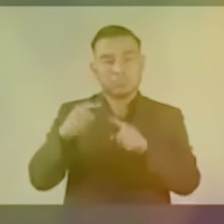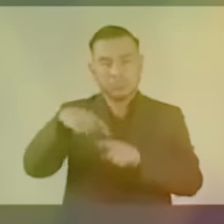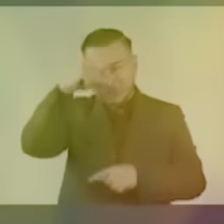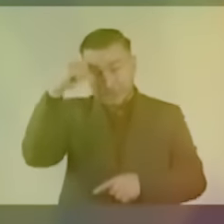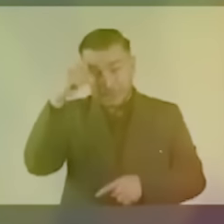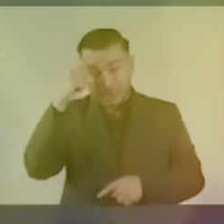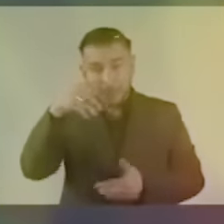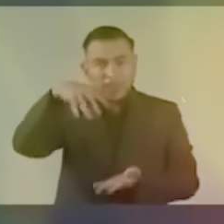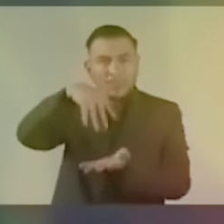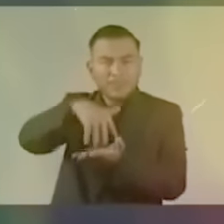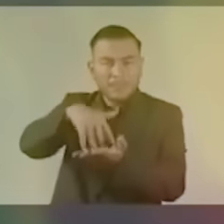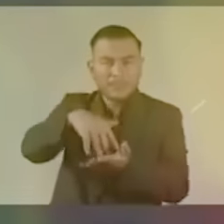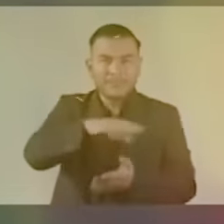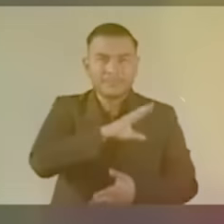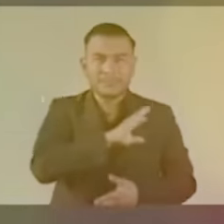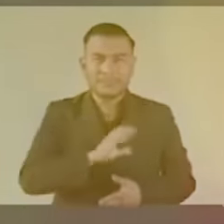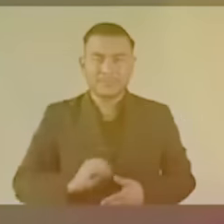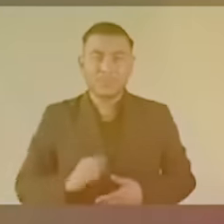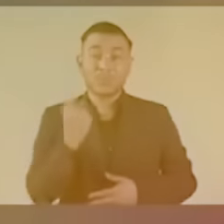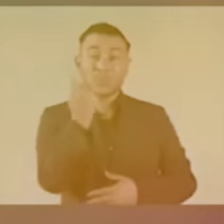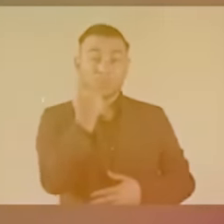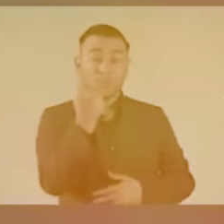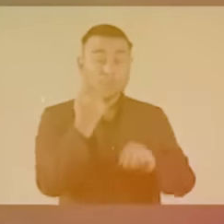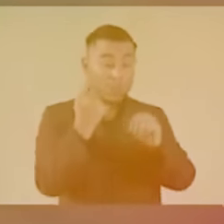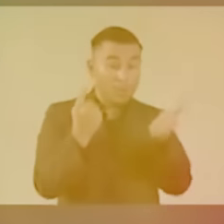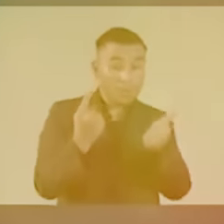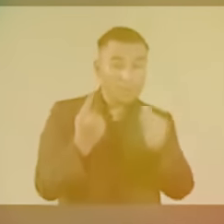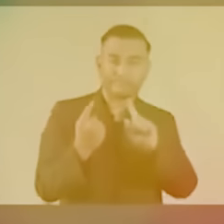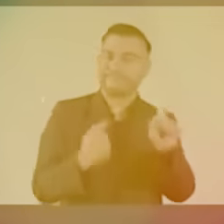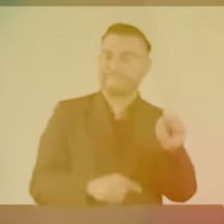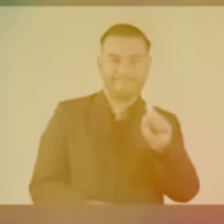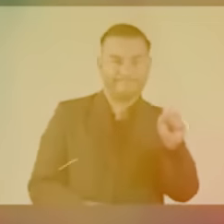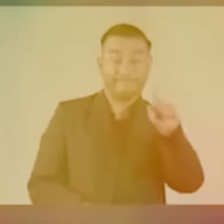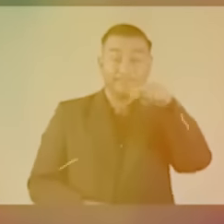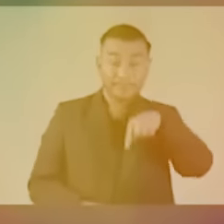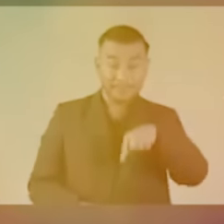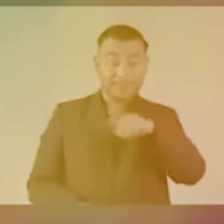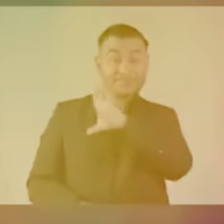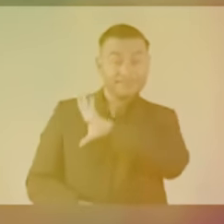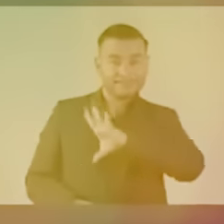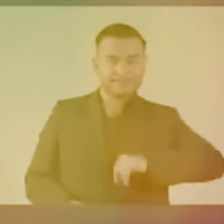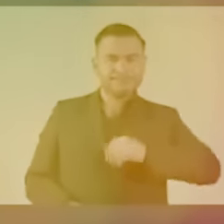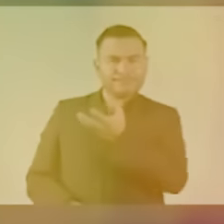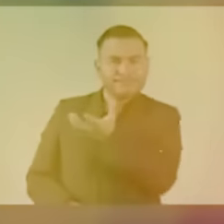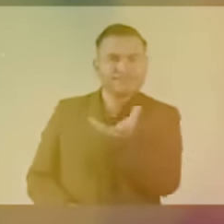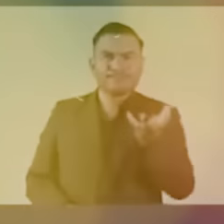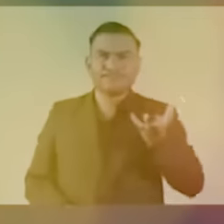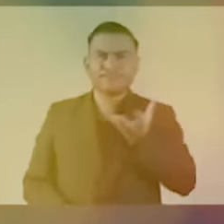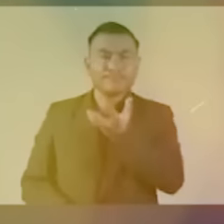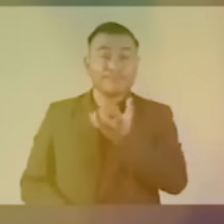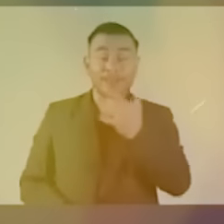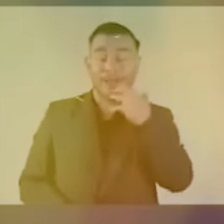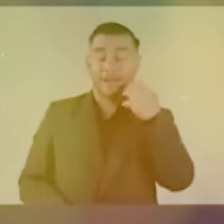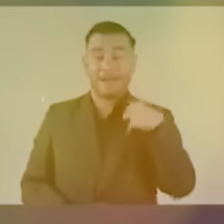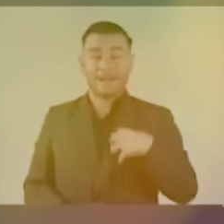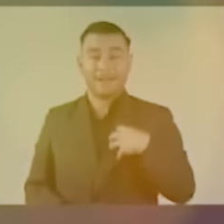Ningún pueblo del mundo hace eso más que este. Este pueblo del cual todos nos tenemos que sentir